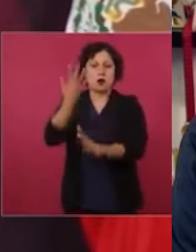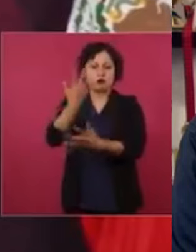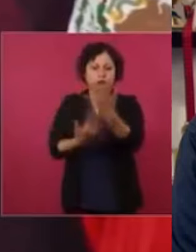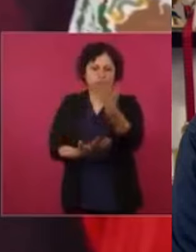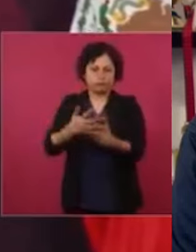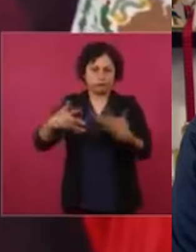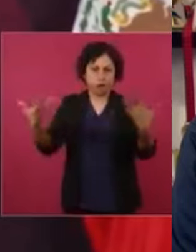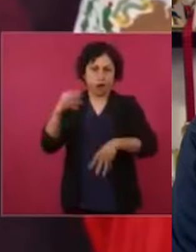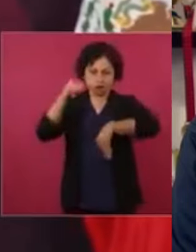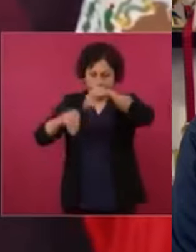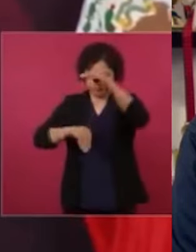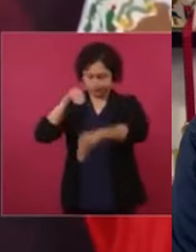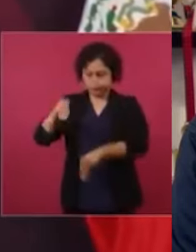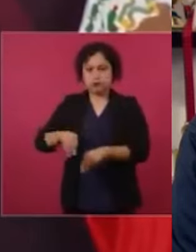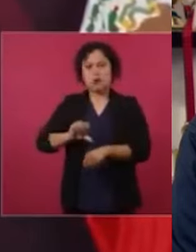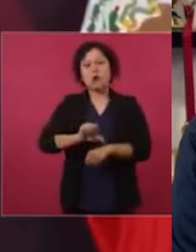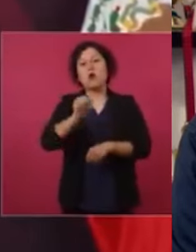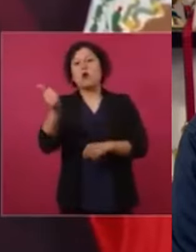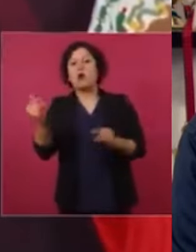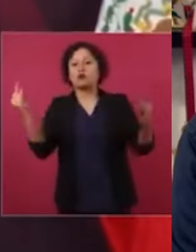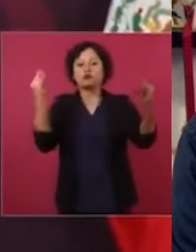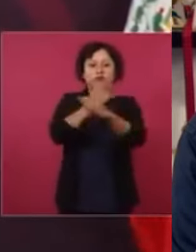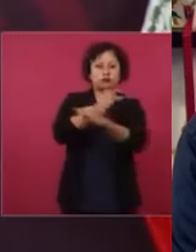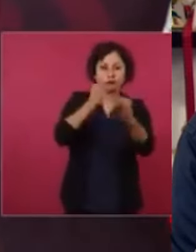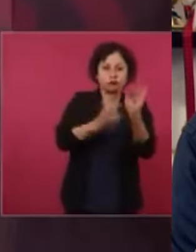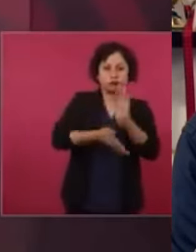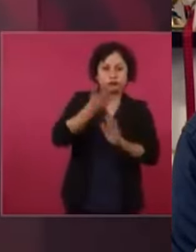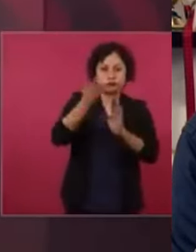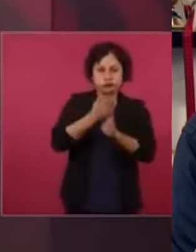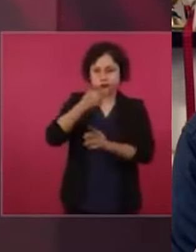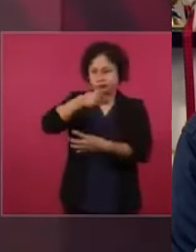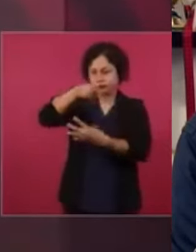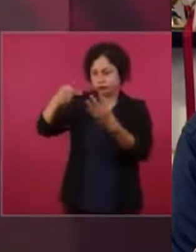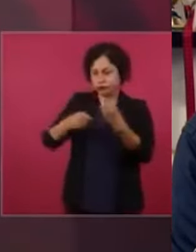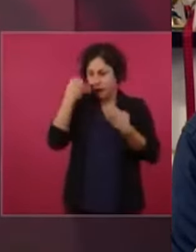autopistas okay y vamos a evaluar